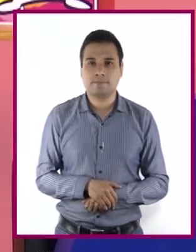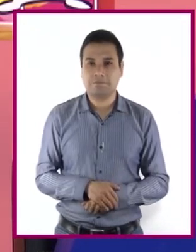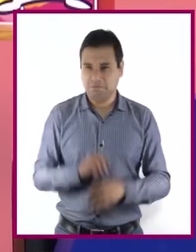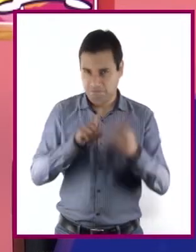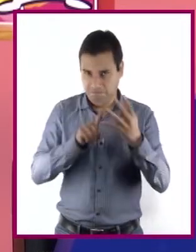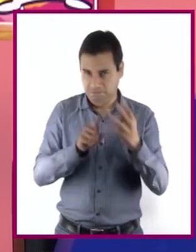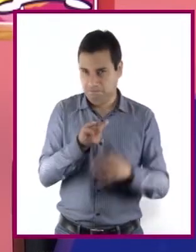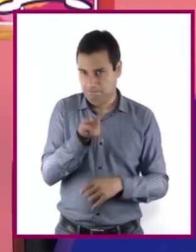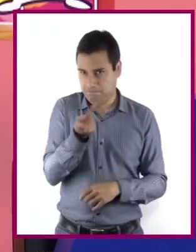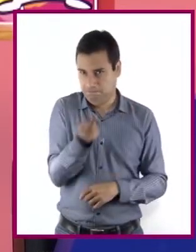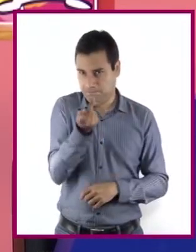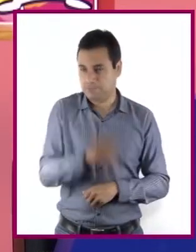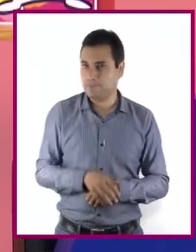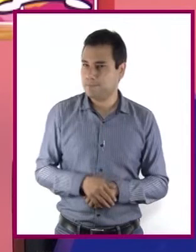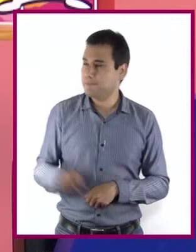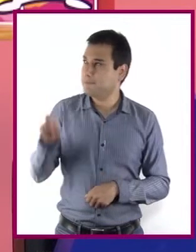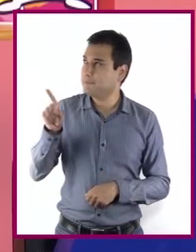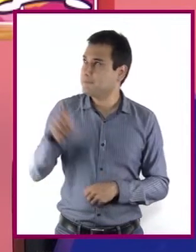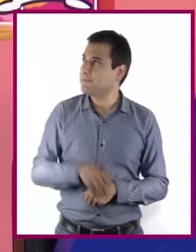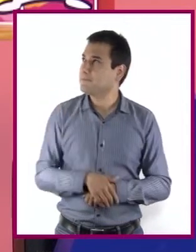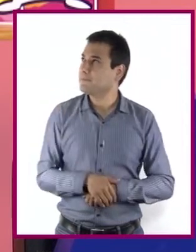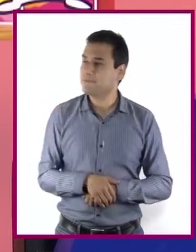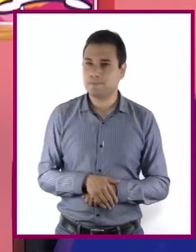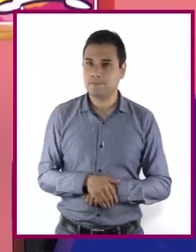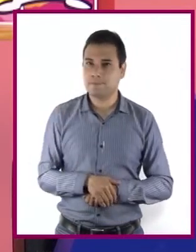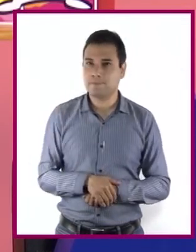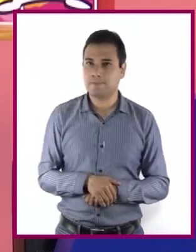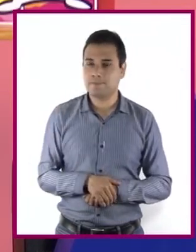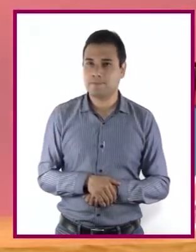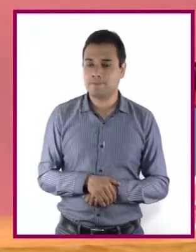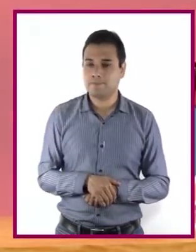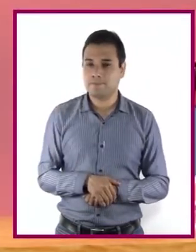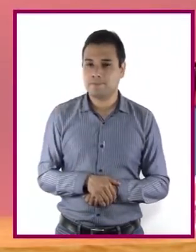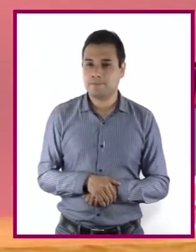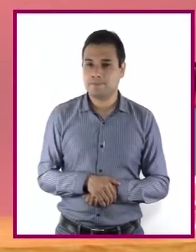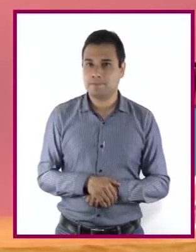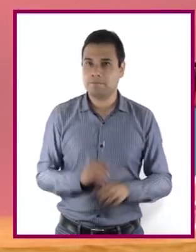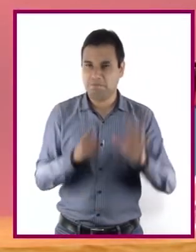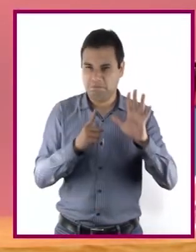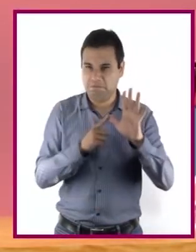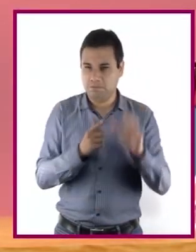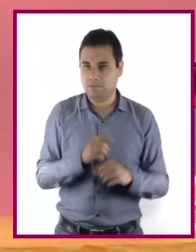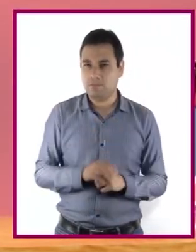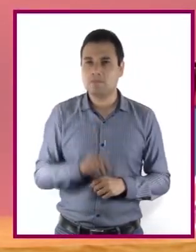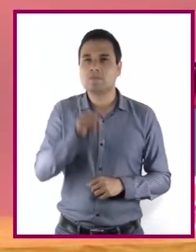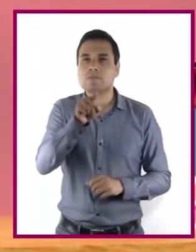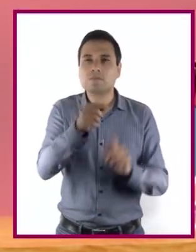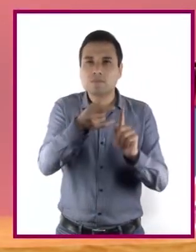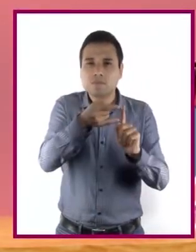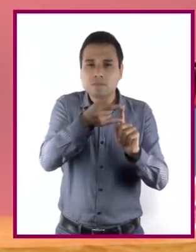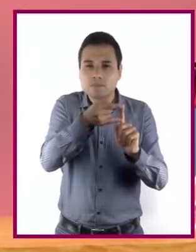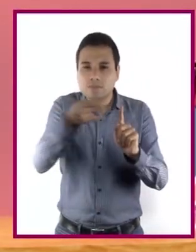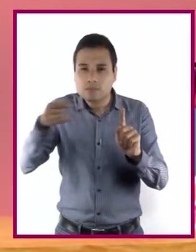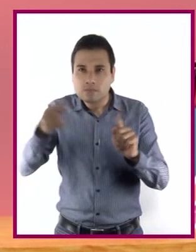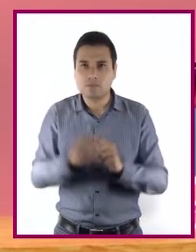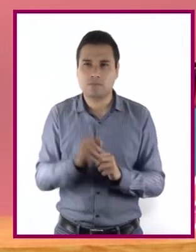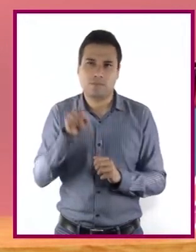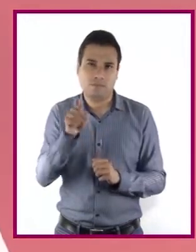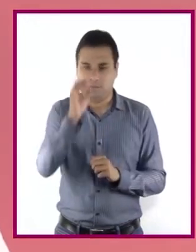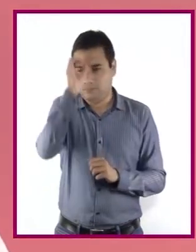4. ¿Cómo mejorarían la puesta en escena? Y al final, dejen un espacio para